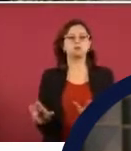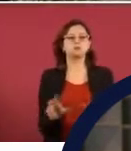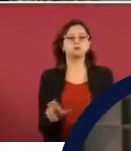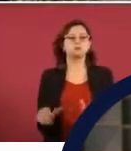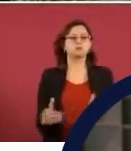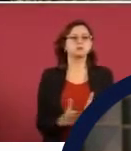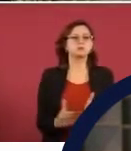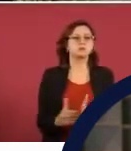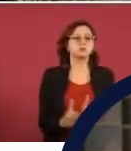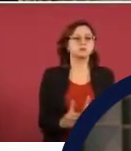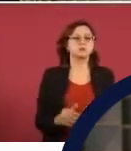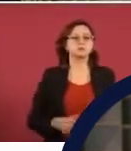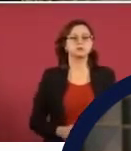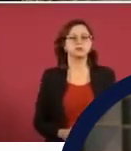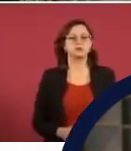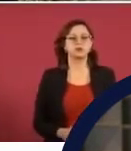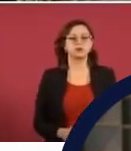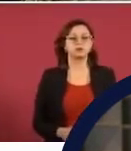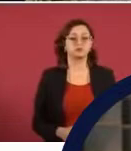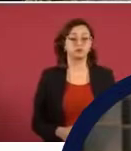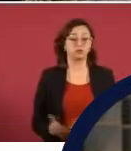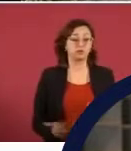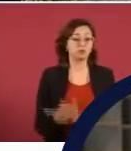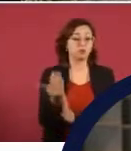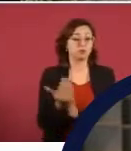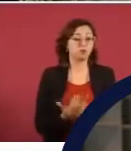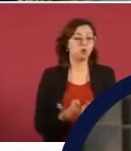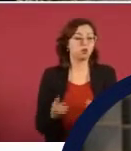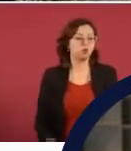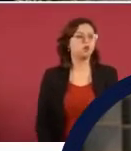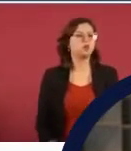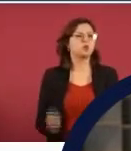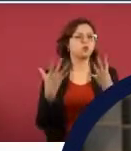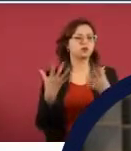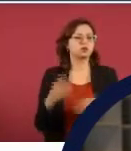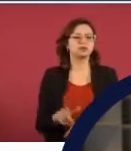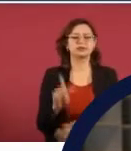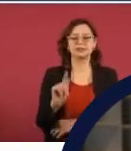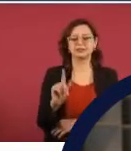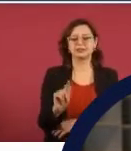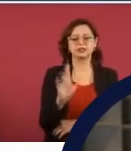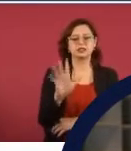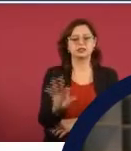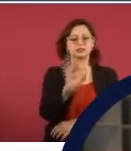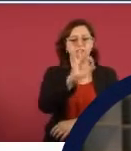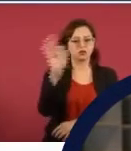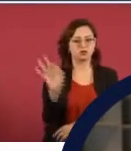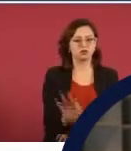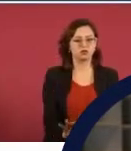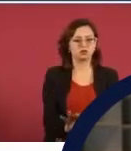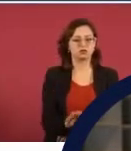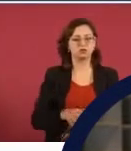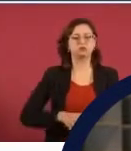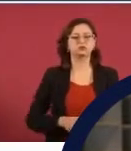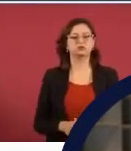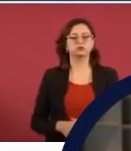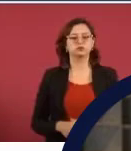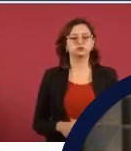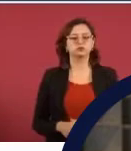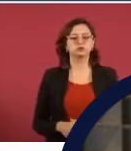avanzado, autosuficiencia alimentaria. Algunos cuestionan la racionalidad de eso, ¿no? Pero en principio suena muy